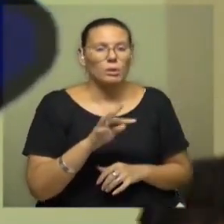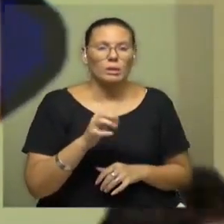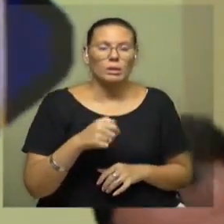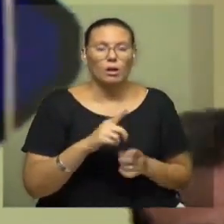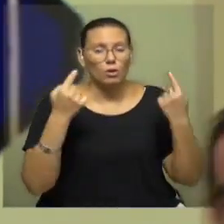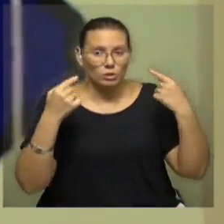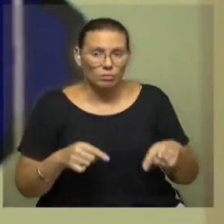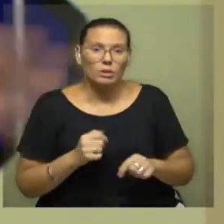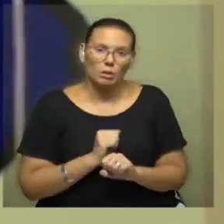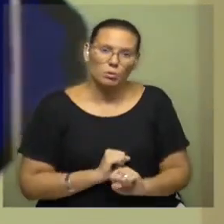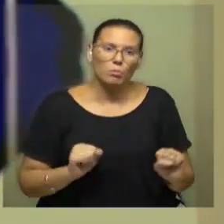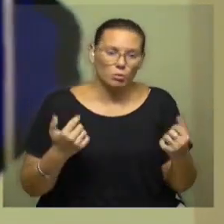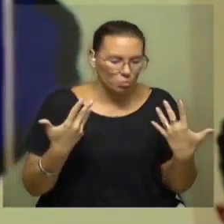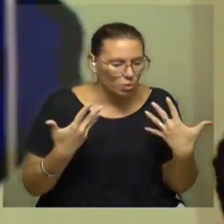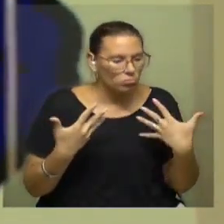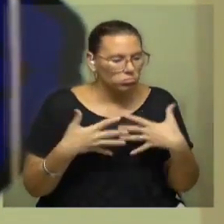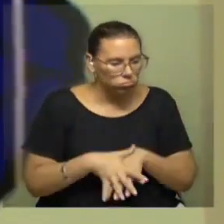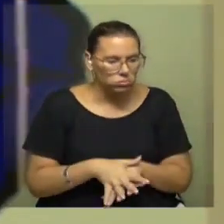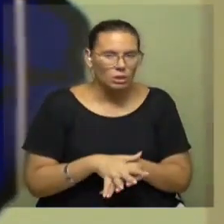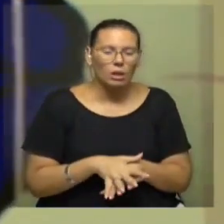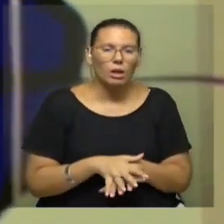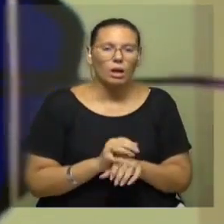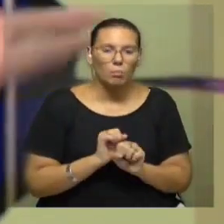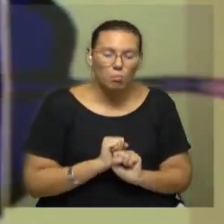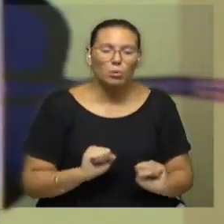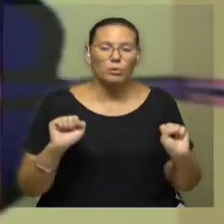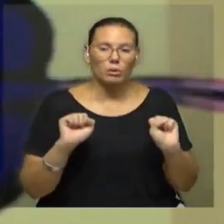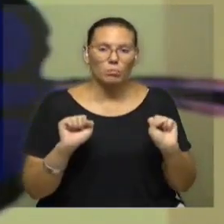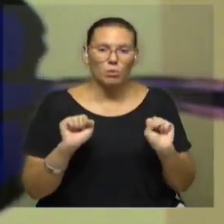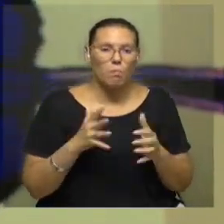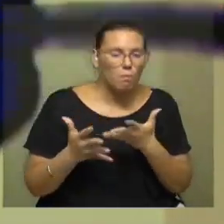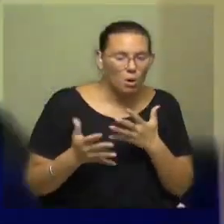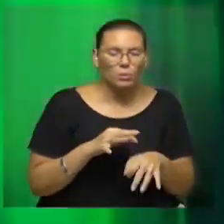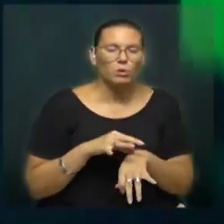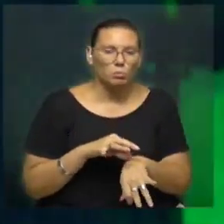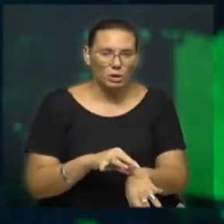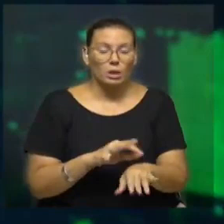lo logramos encerrarlo en un metrónomo y lo pudimos más o menos como una guía.